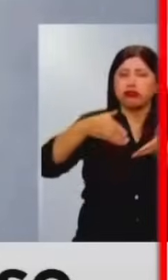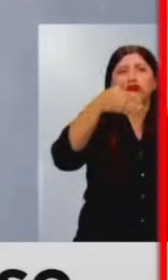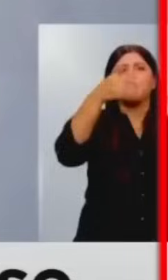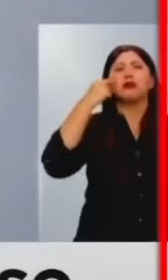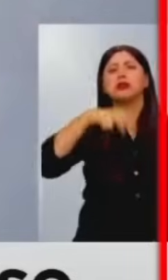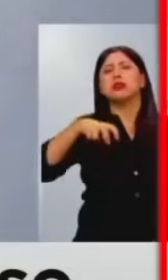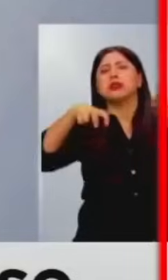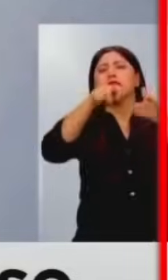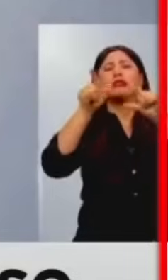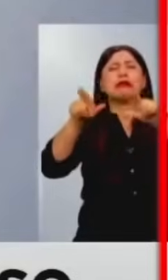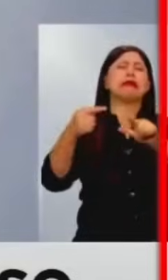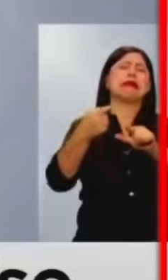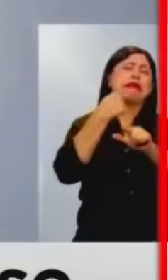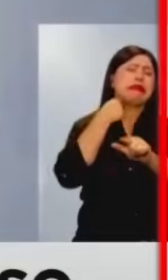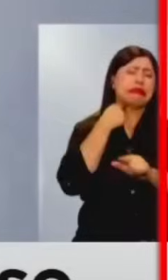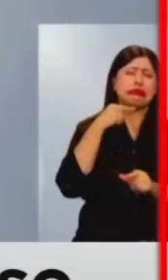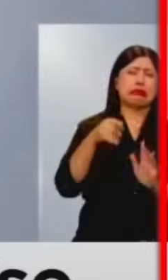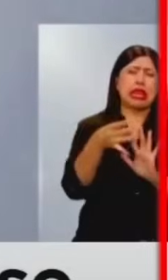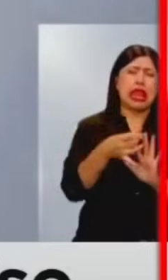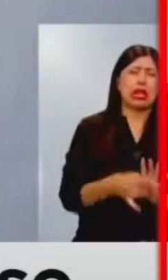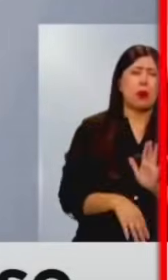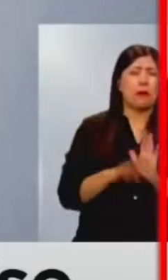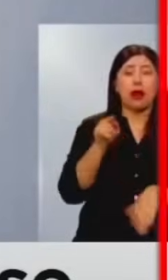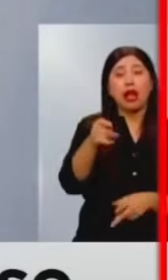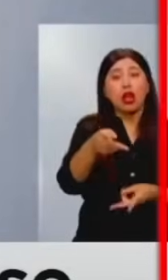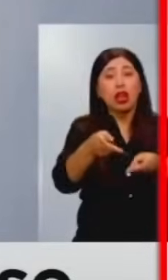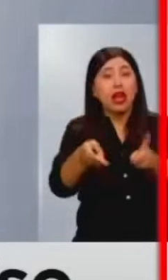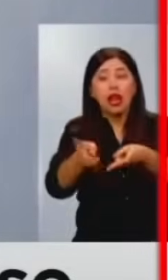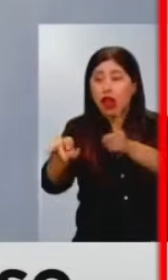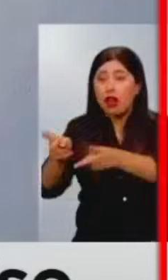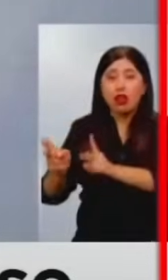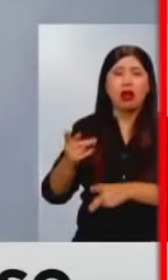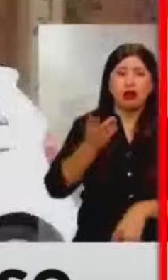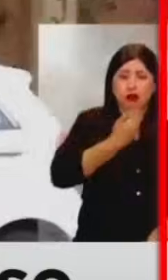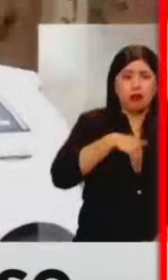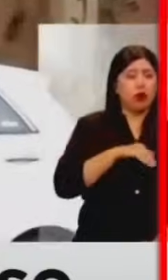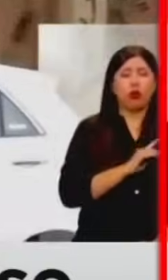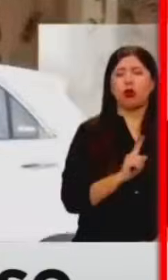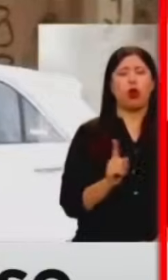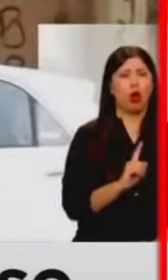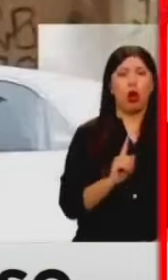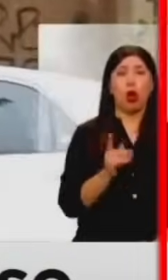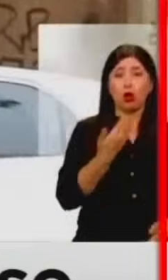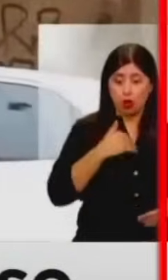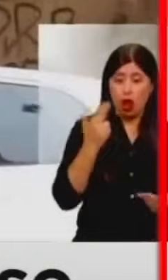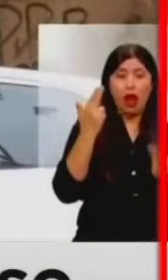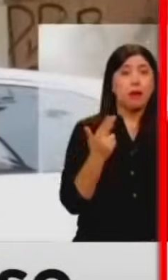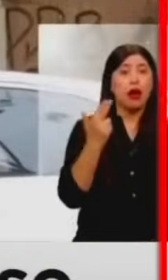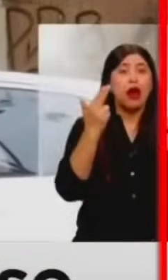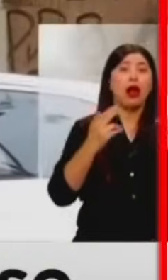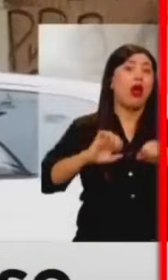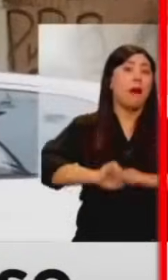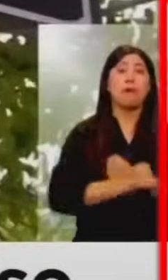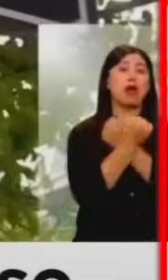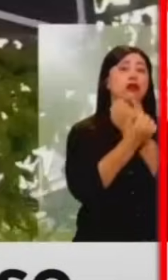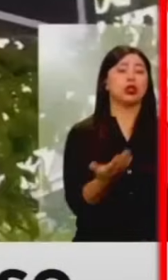gravemente afectado por la delincuencia. Ellos tienen derecho a todo y nosotros no. Es verdad, es verdad. Si nosotros estamos armados, nos meten